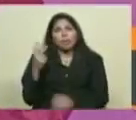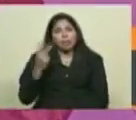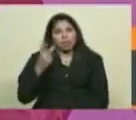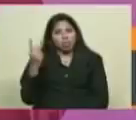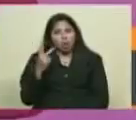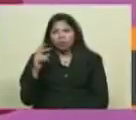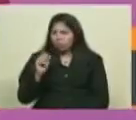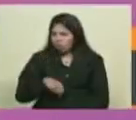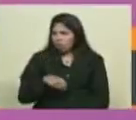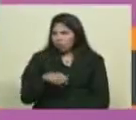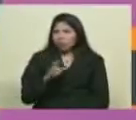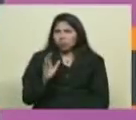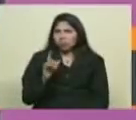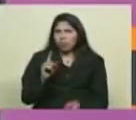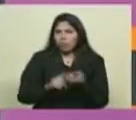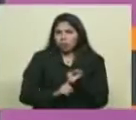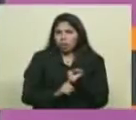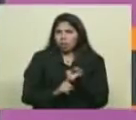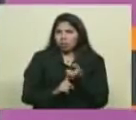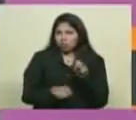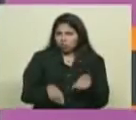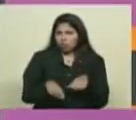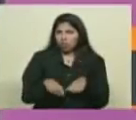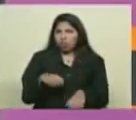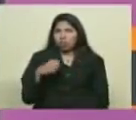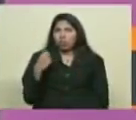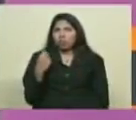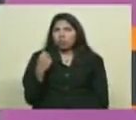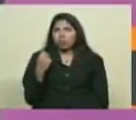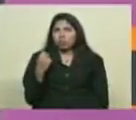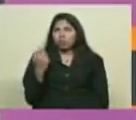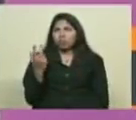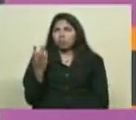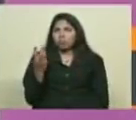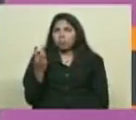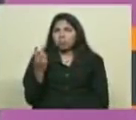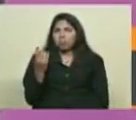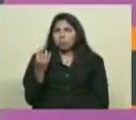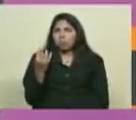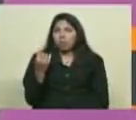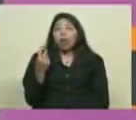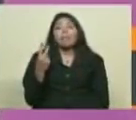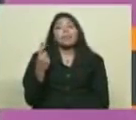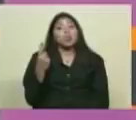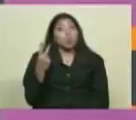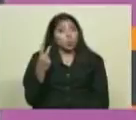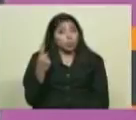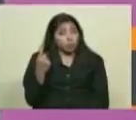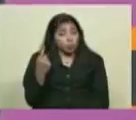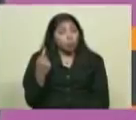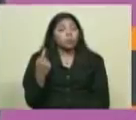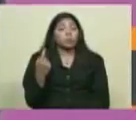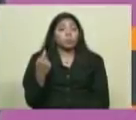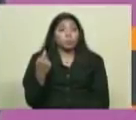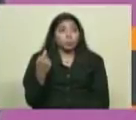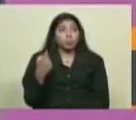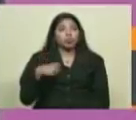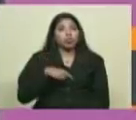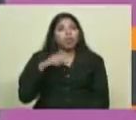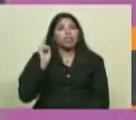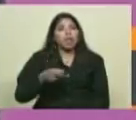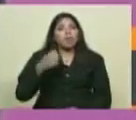Silvia. A ver, 18, 19, 20, 21, en el 21. Tenemos que